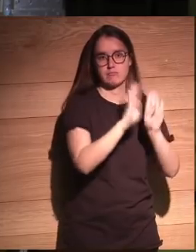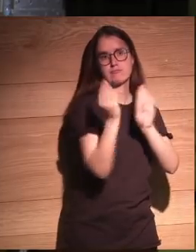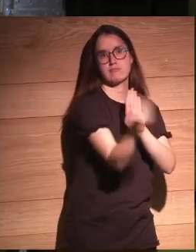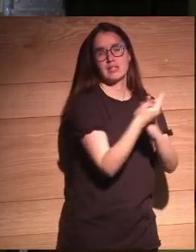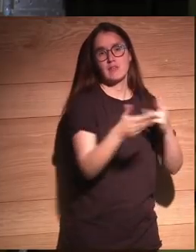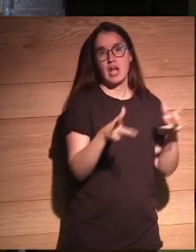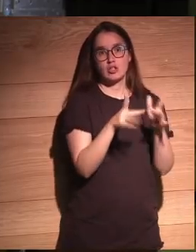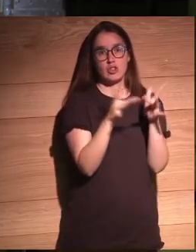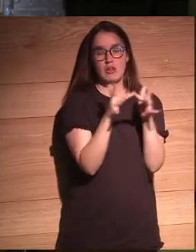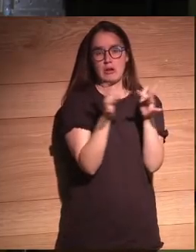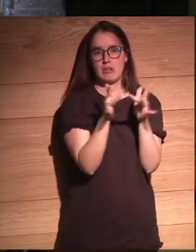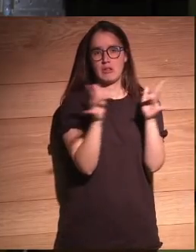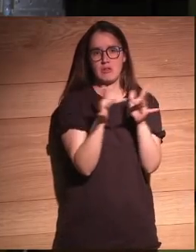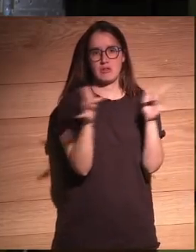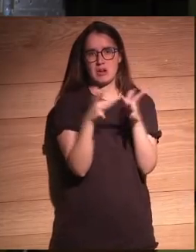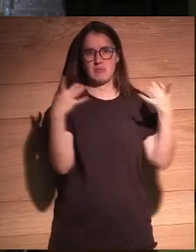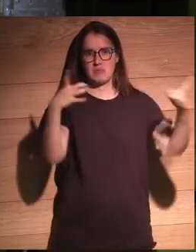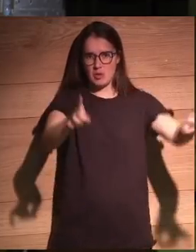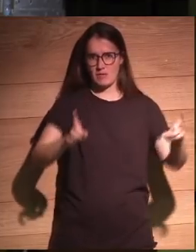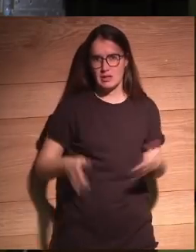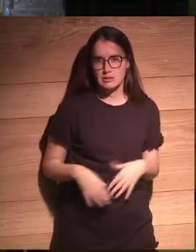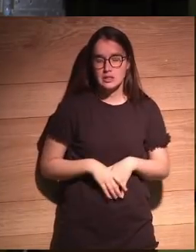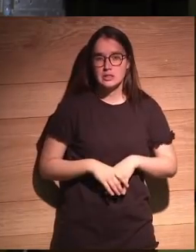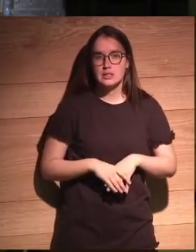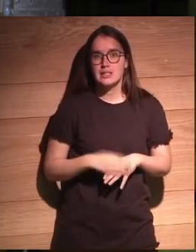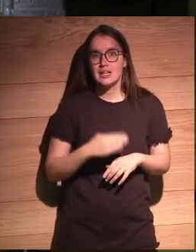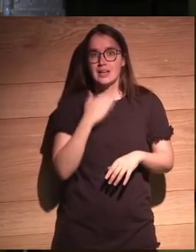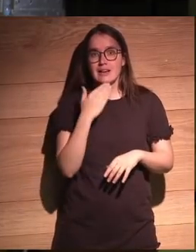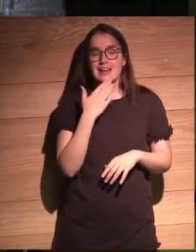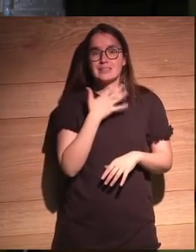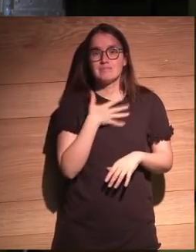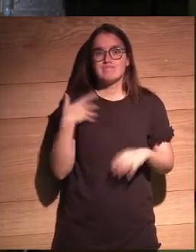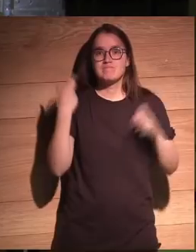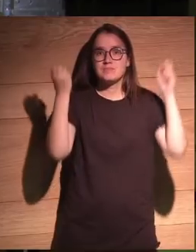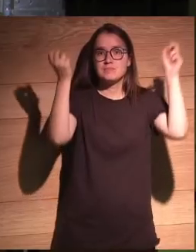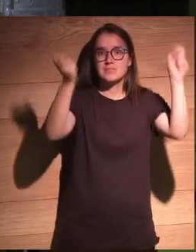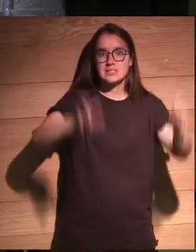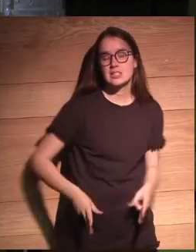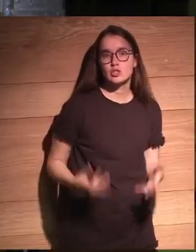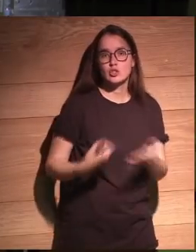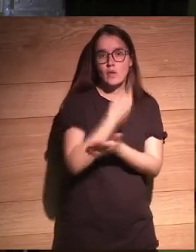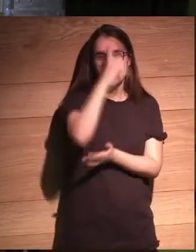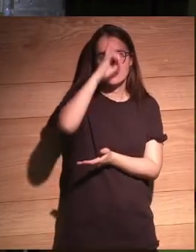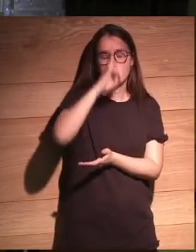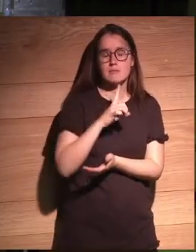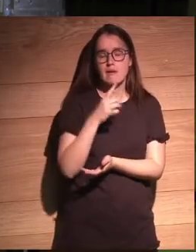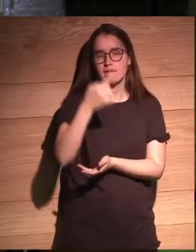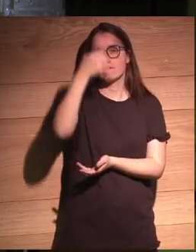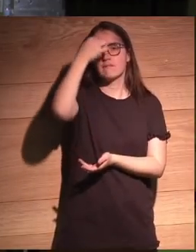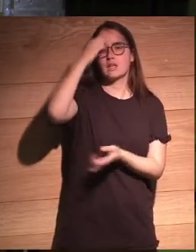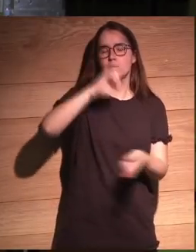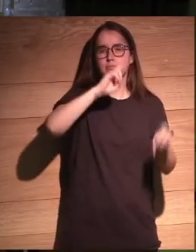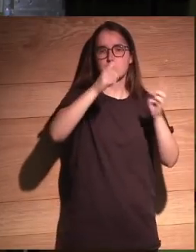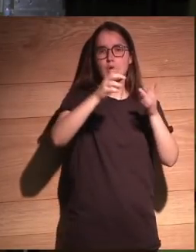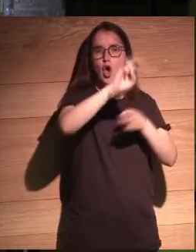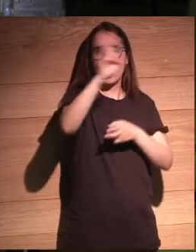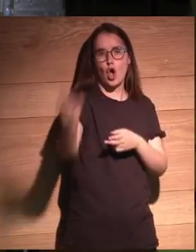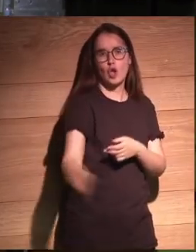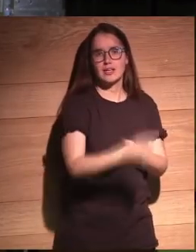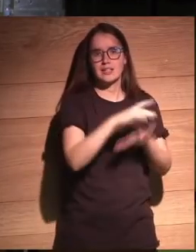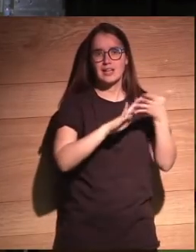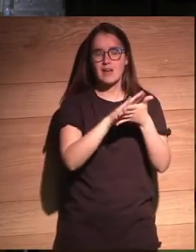hace tiempo que renuncia al encuentro con otros. Y casi sin querer, junto con todas estas imágenes, le contestaban otras tantas que